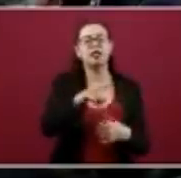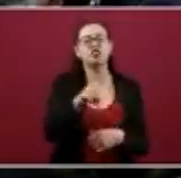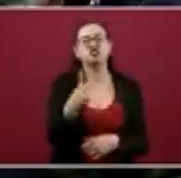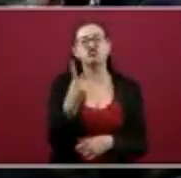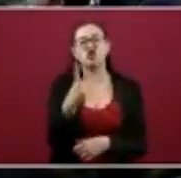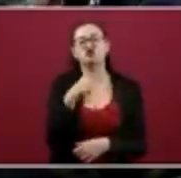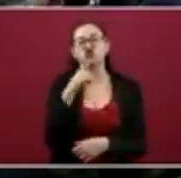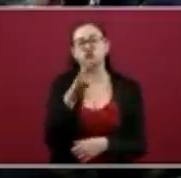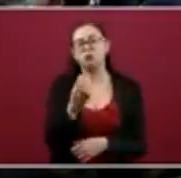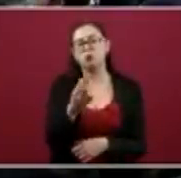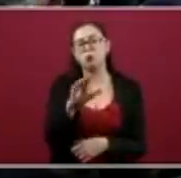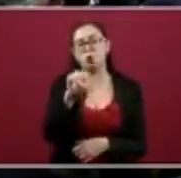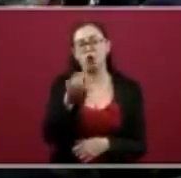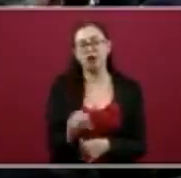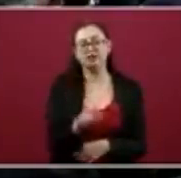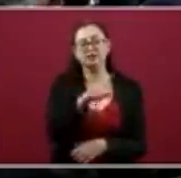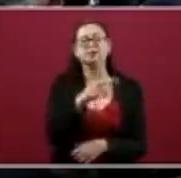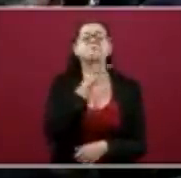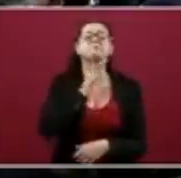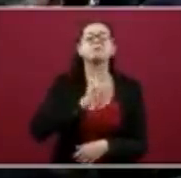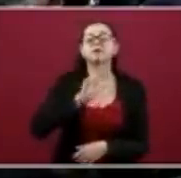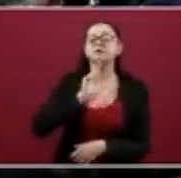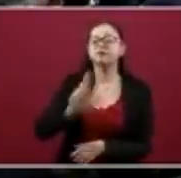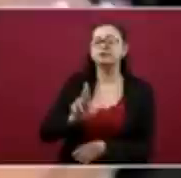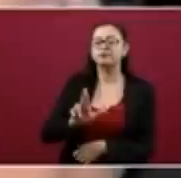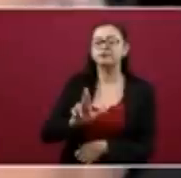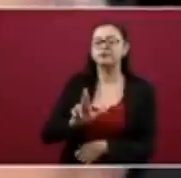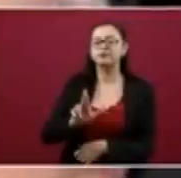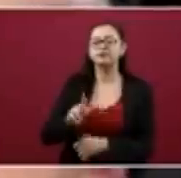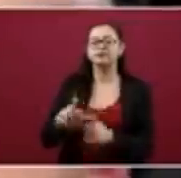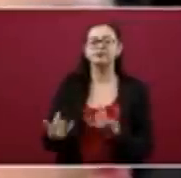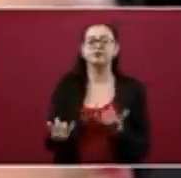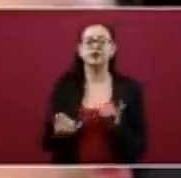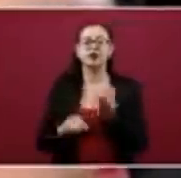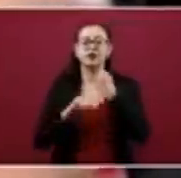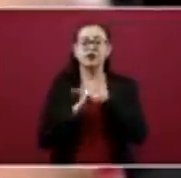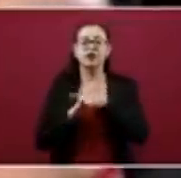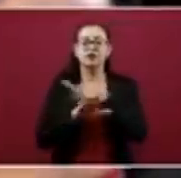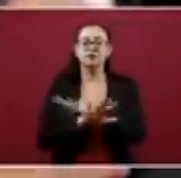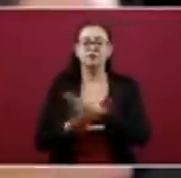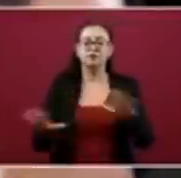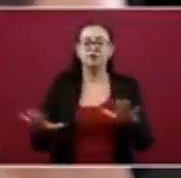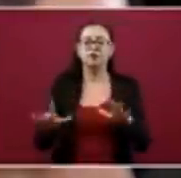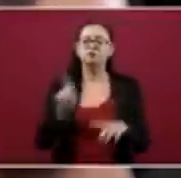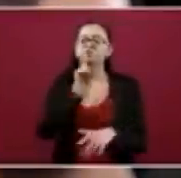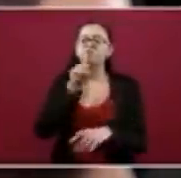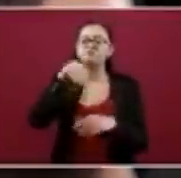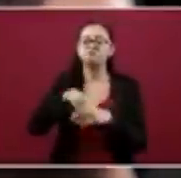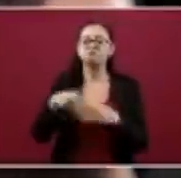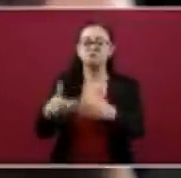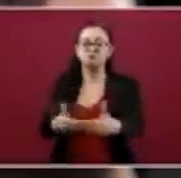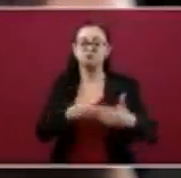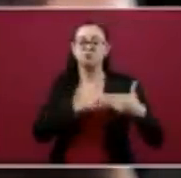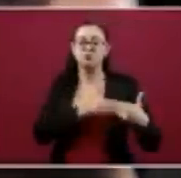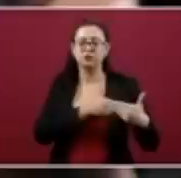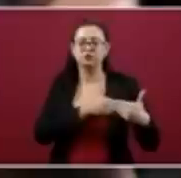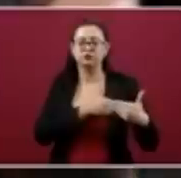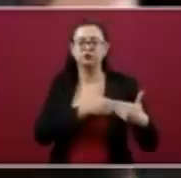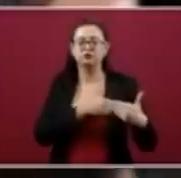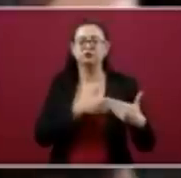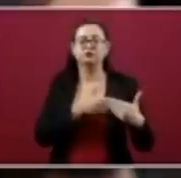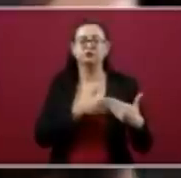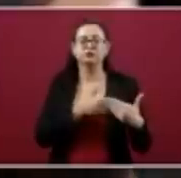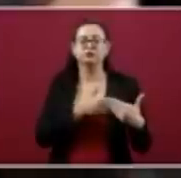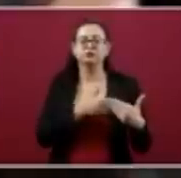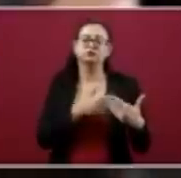la respuesta de Pemex fue que la información sería calificada como reservada, lo que